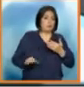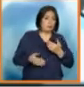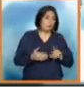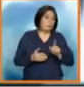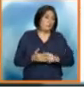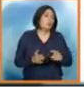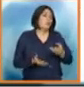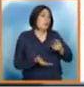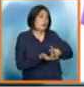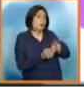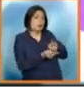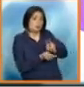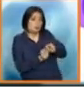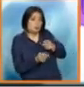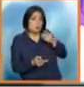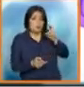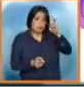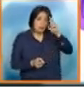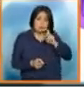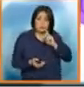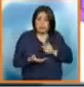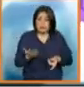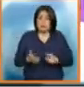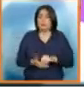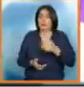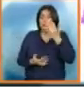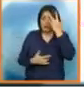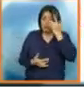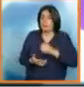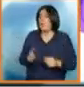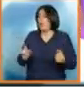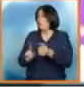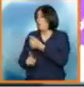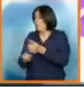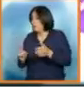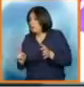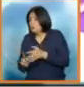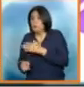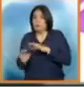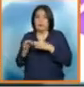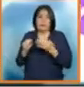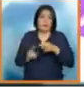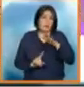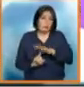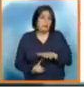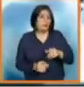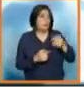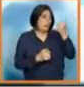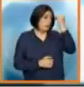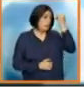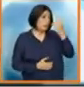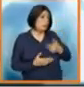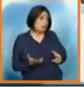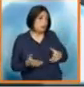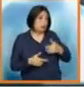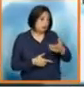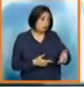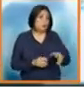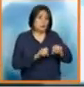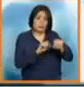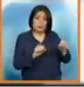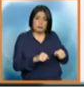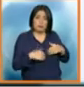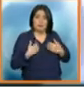sexual, bulimia, anorexia, bullying, violencia familiar incluso. La idea es poder frenarlo y que obviamente también con este sistema